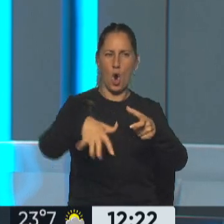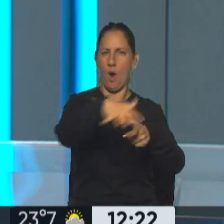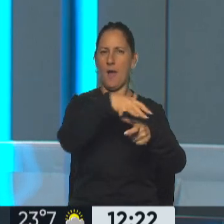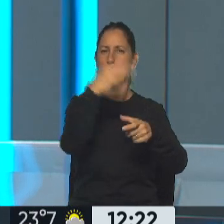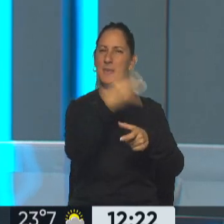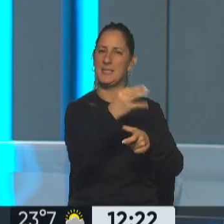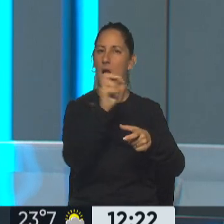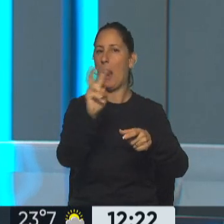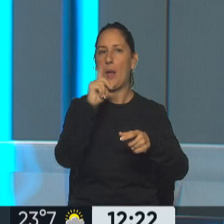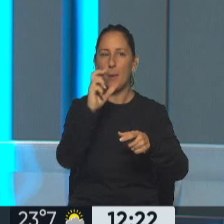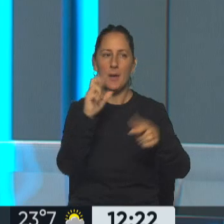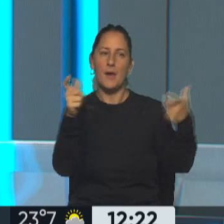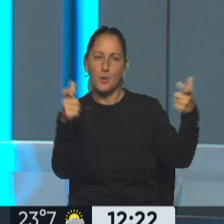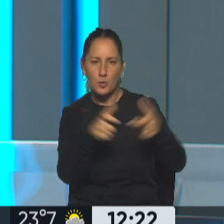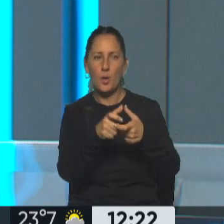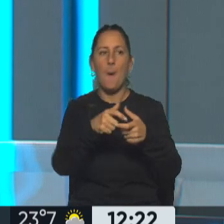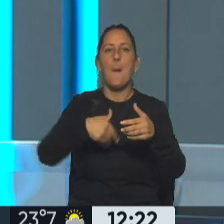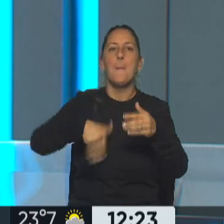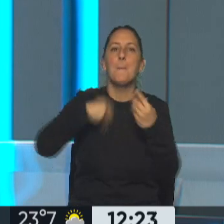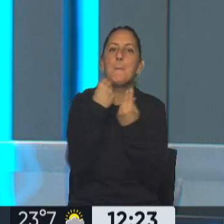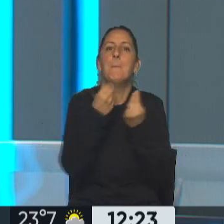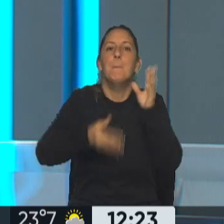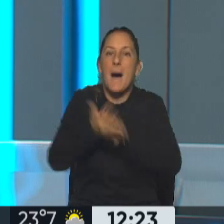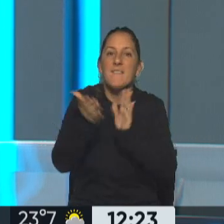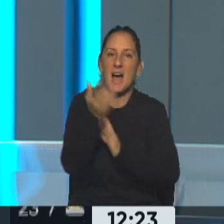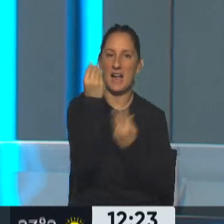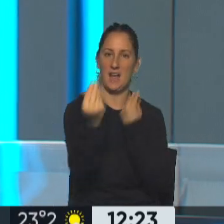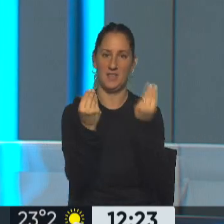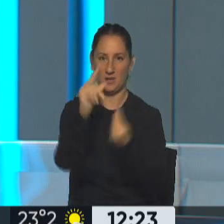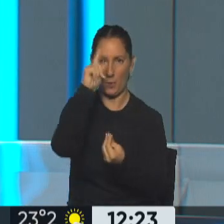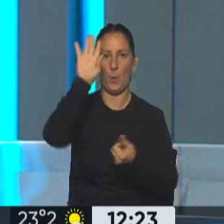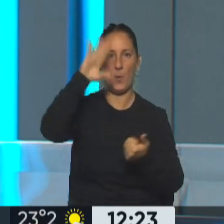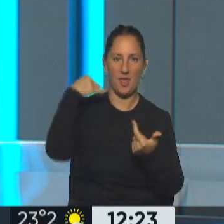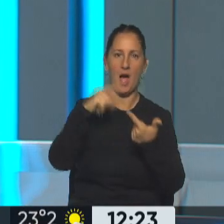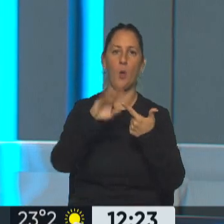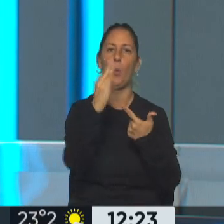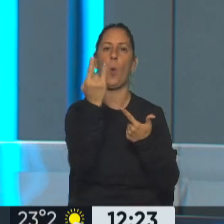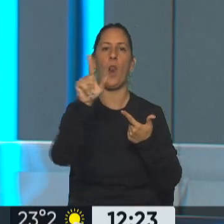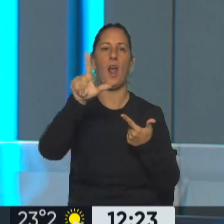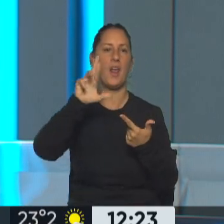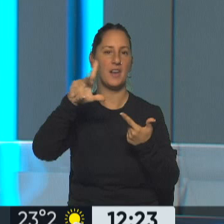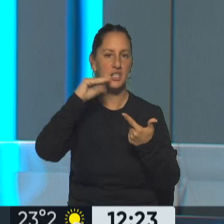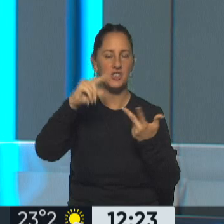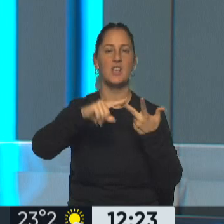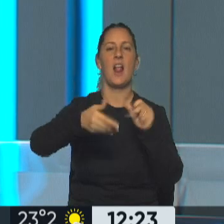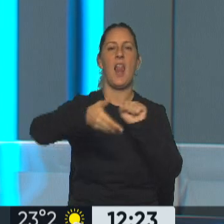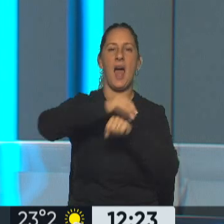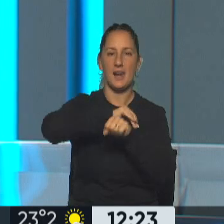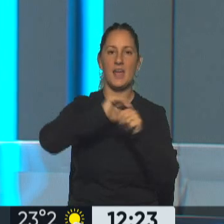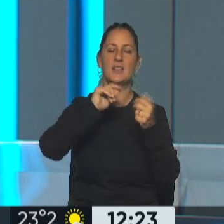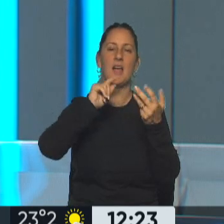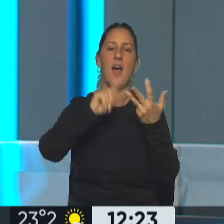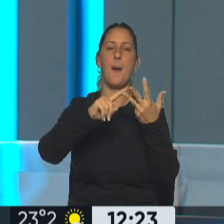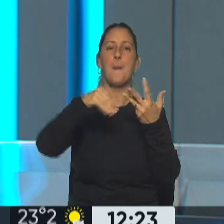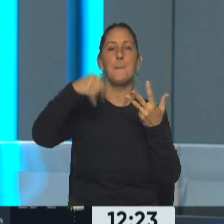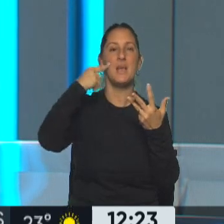el chavo llao los precandidatos a presidentes de la nación hablamos de Vidal hablamos de bullrich hablamos de Horacio Rodríguez larreta y también